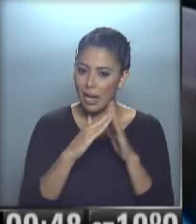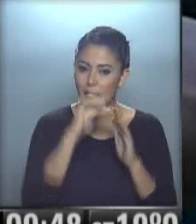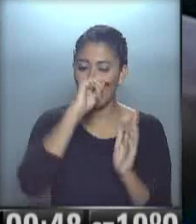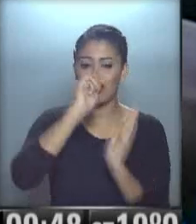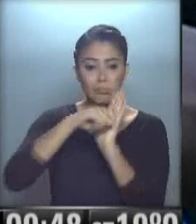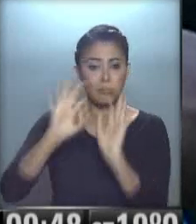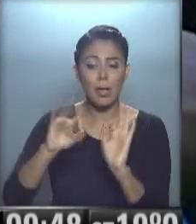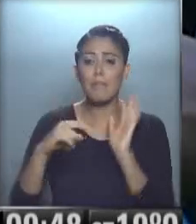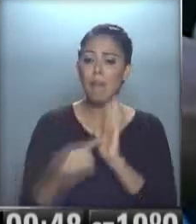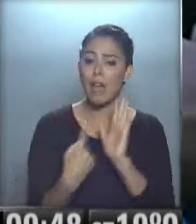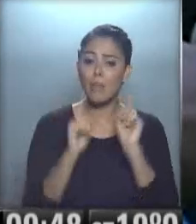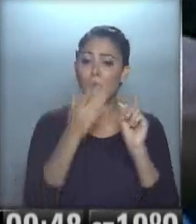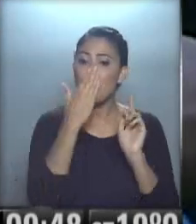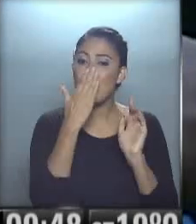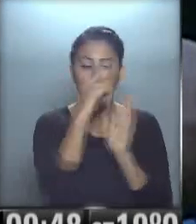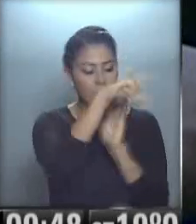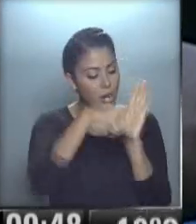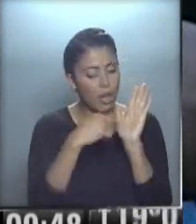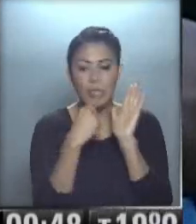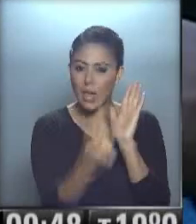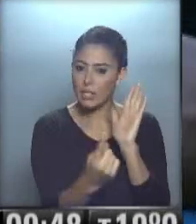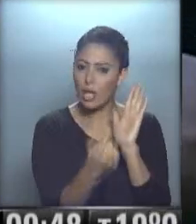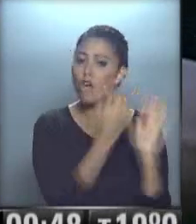firmar. Y sin embargo este papel dice,